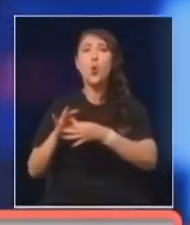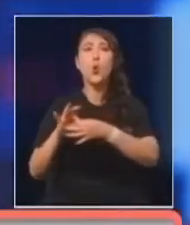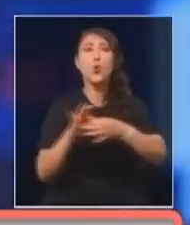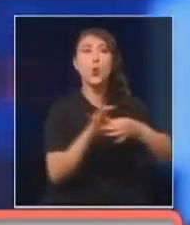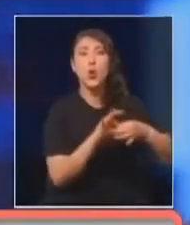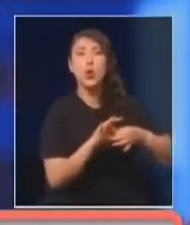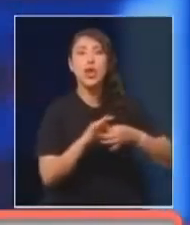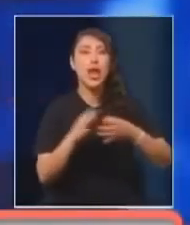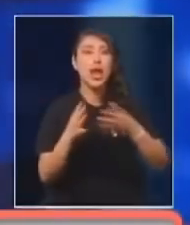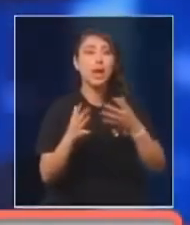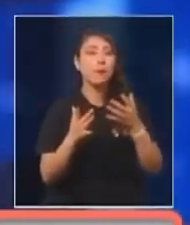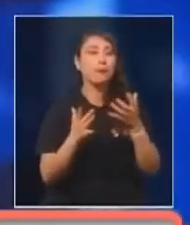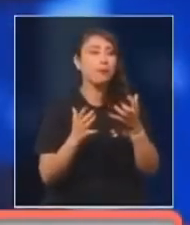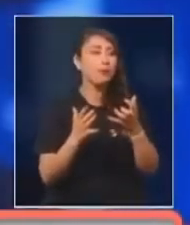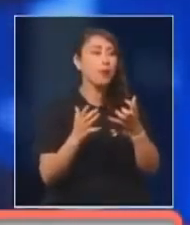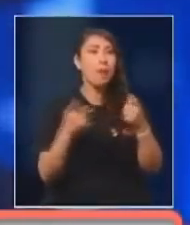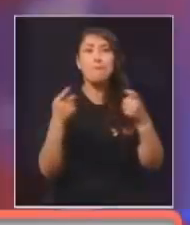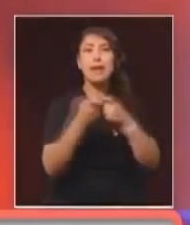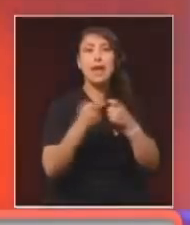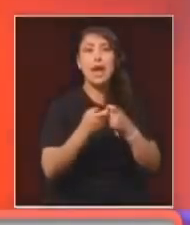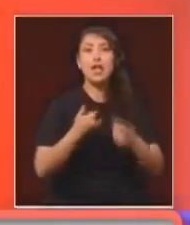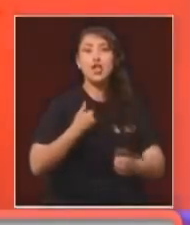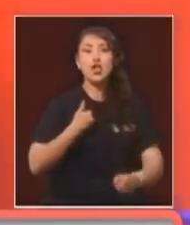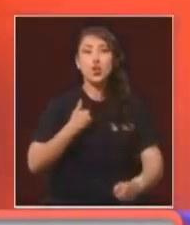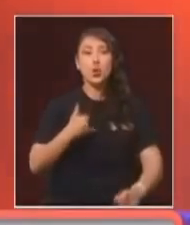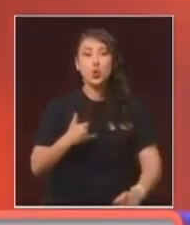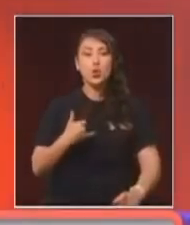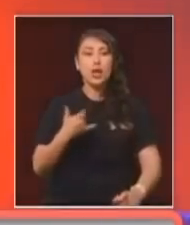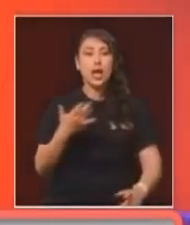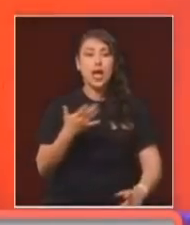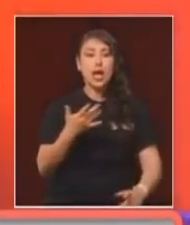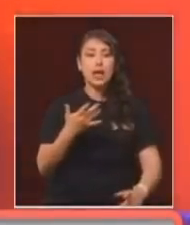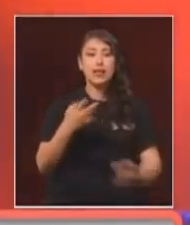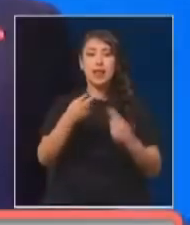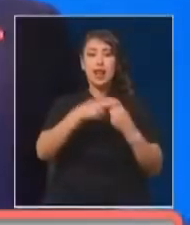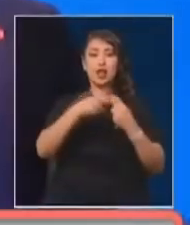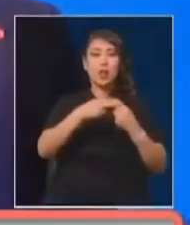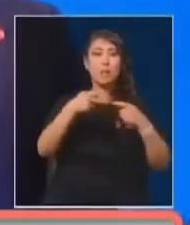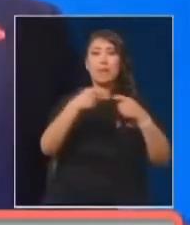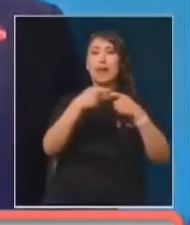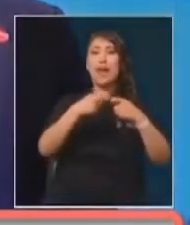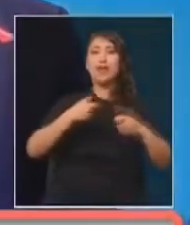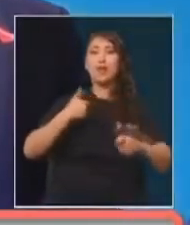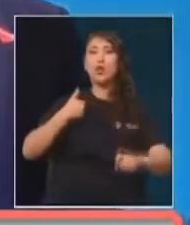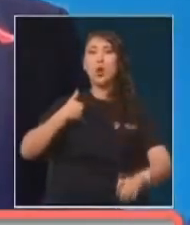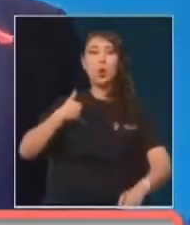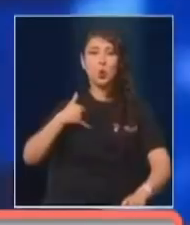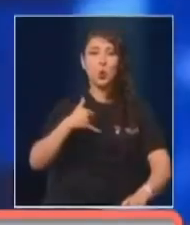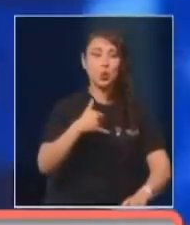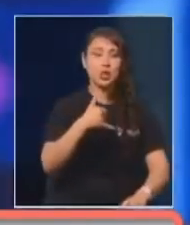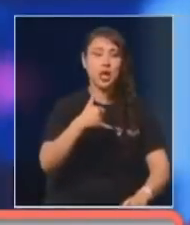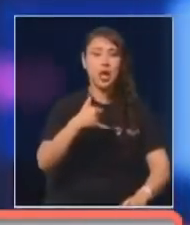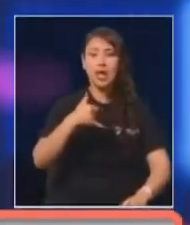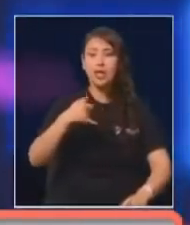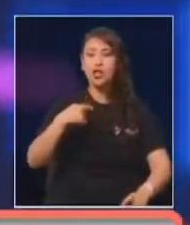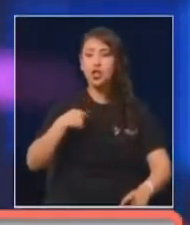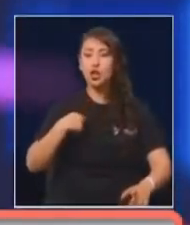No sí, nos gusta, me encanta Pancho, Pancho no lo puede creer. Netflix. Y aunque